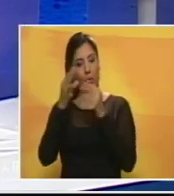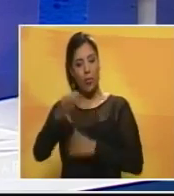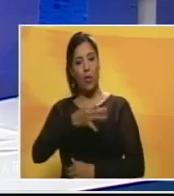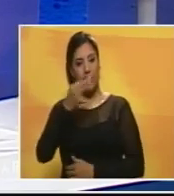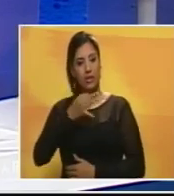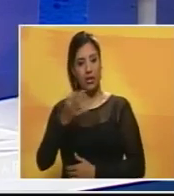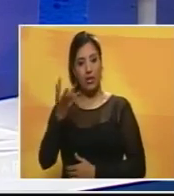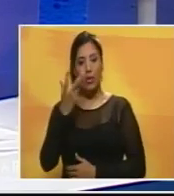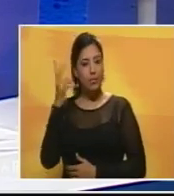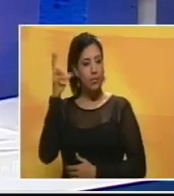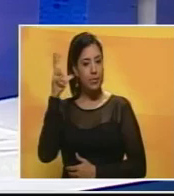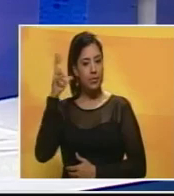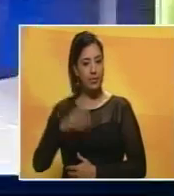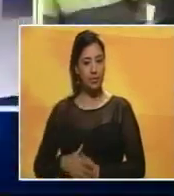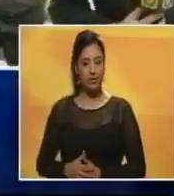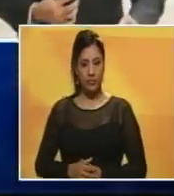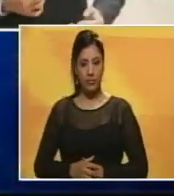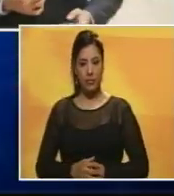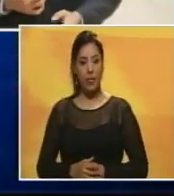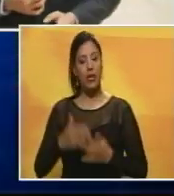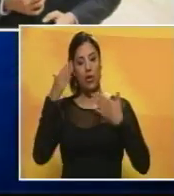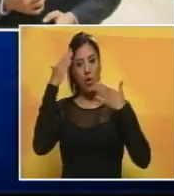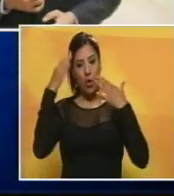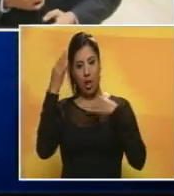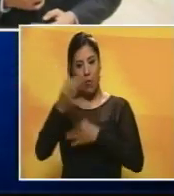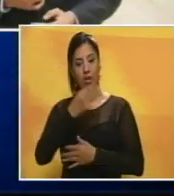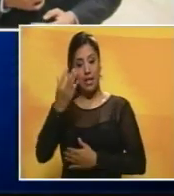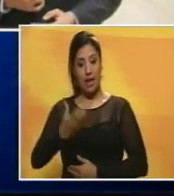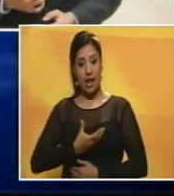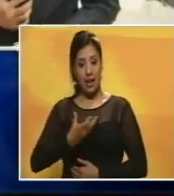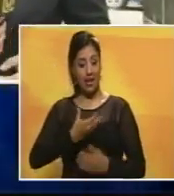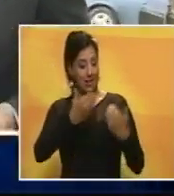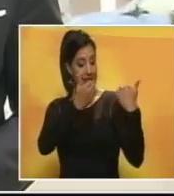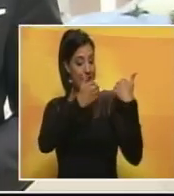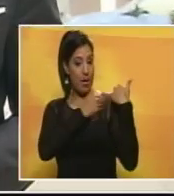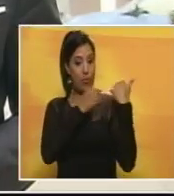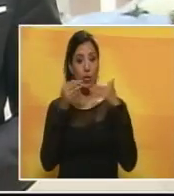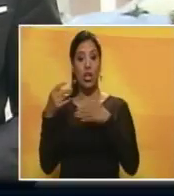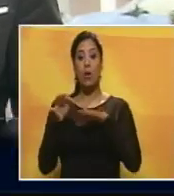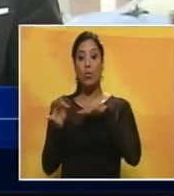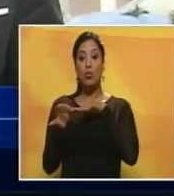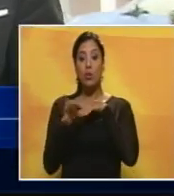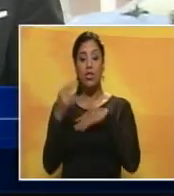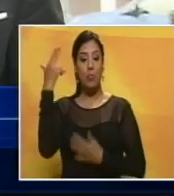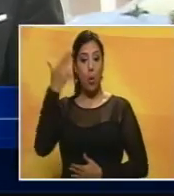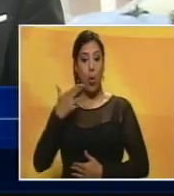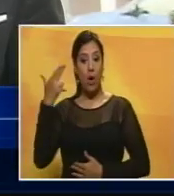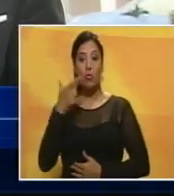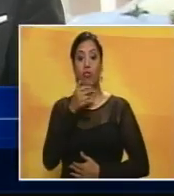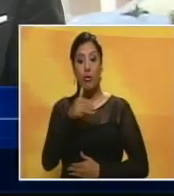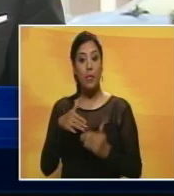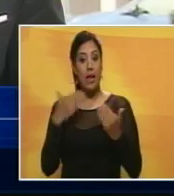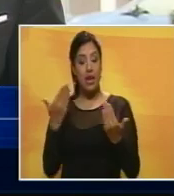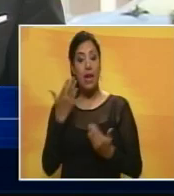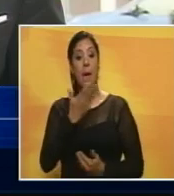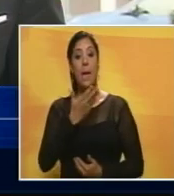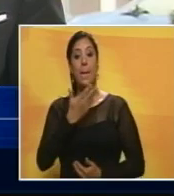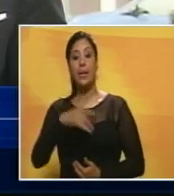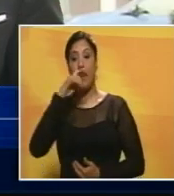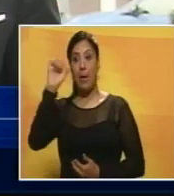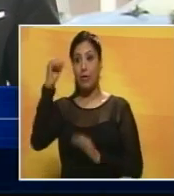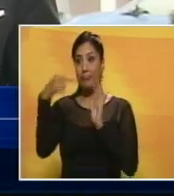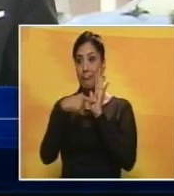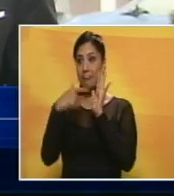Buenas tardes, Euclides, te escuchamos. Hola, buenas tardes. El alcalde encargado del municipio de Hatillo, Reinaldo Díaz, asegura que el Ejecutivo